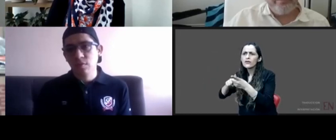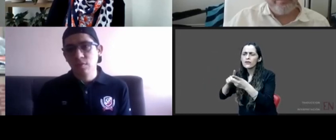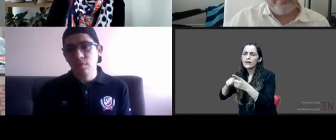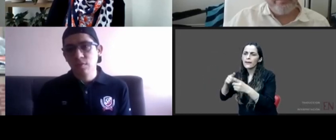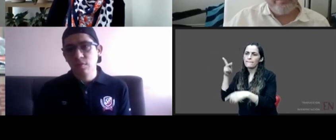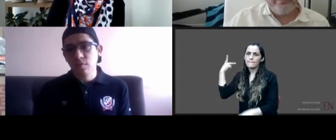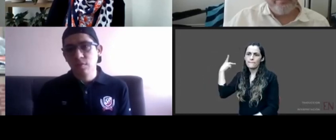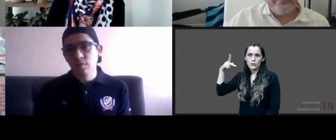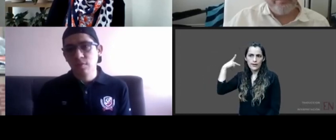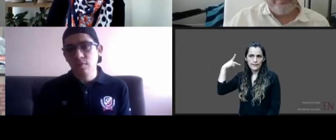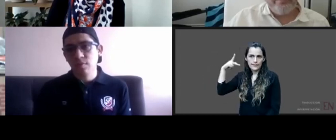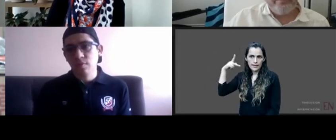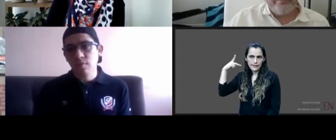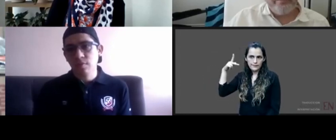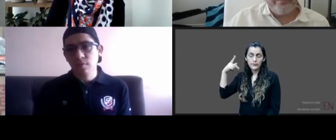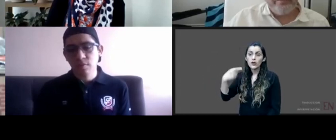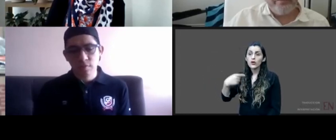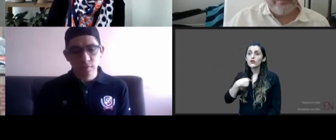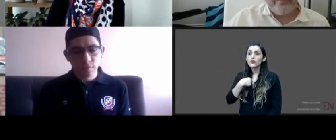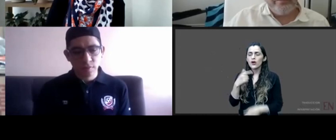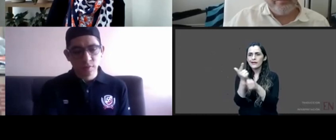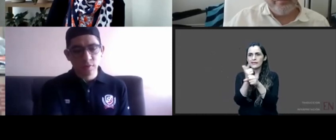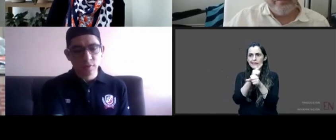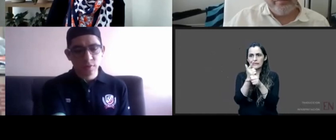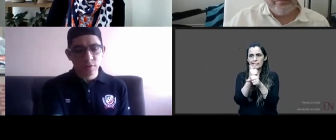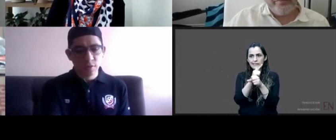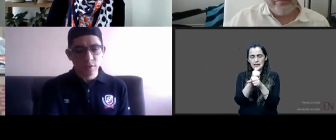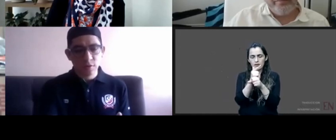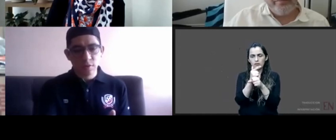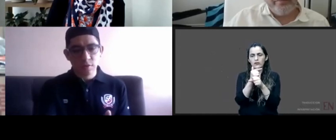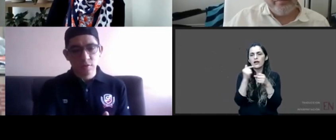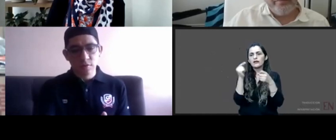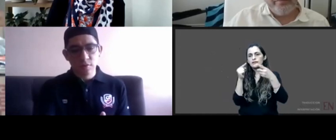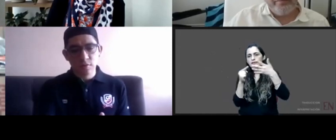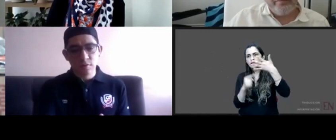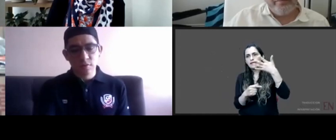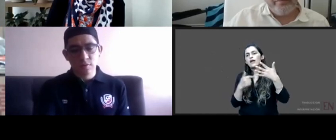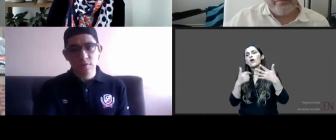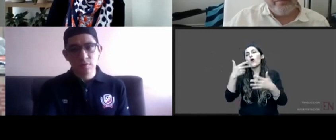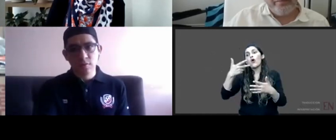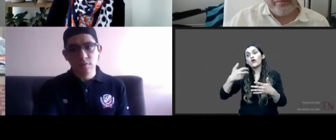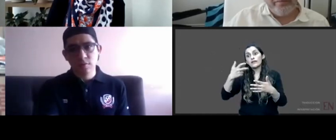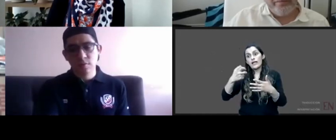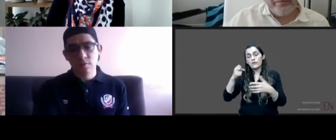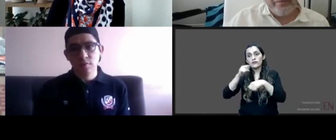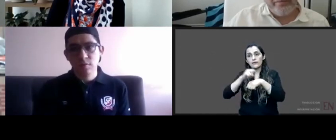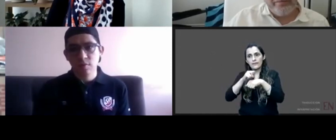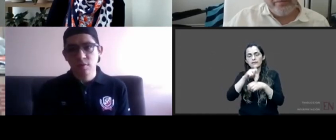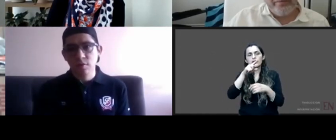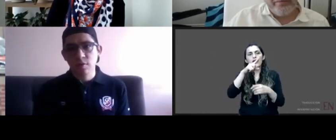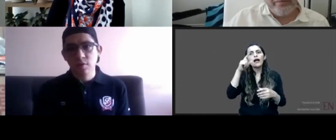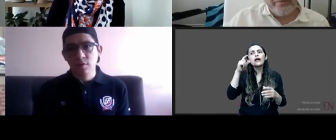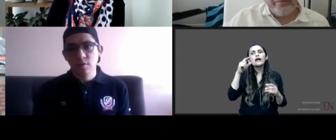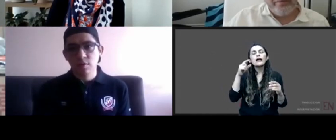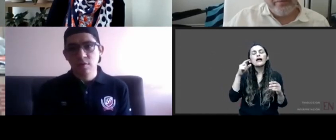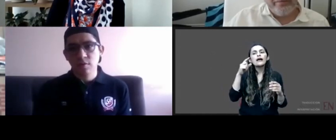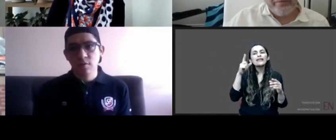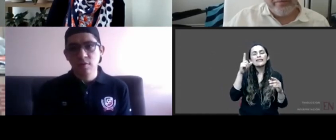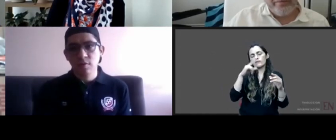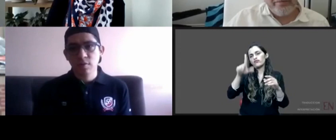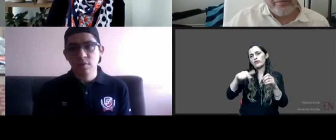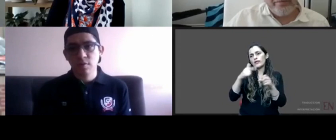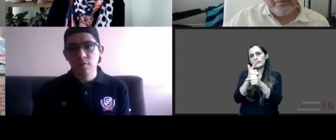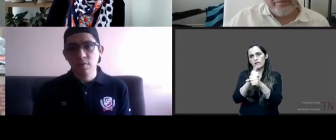el octavo semestre de la licenciatura en Educación Indígena en la Universidad Pedagógica Nacional.